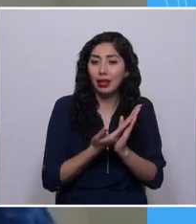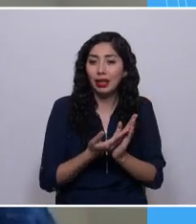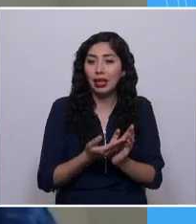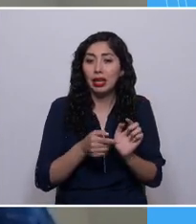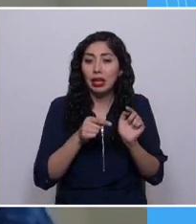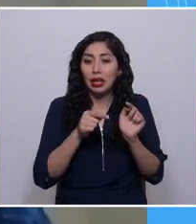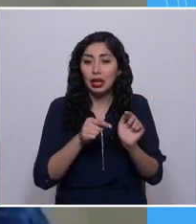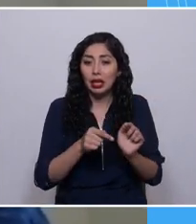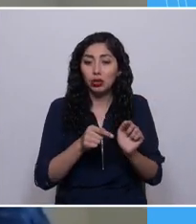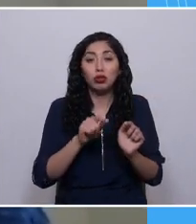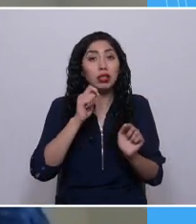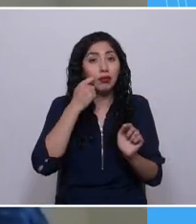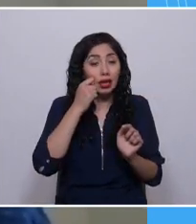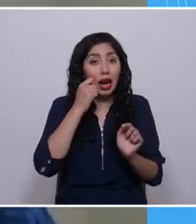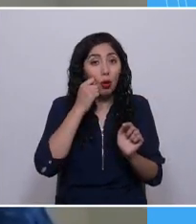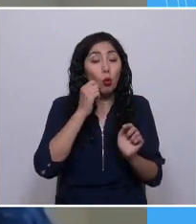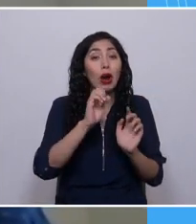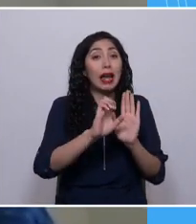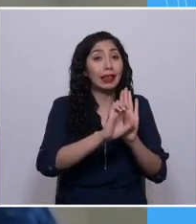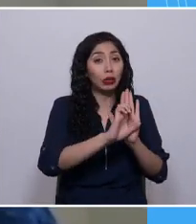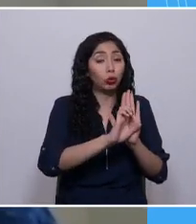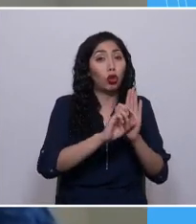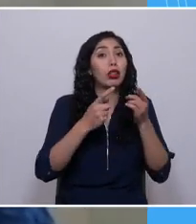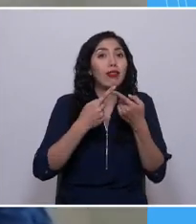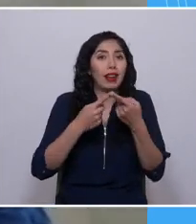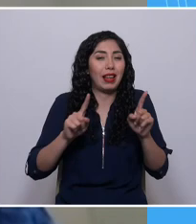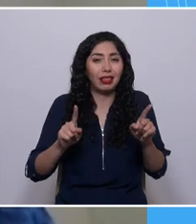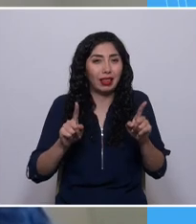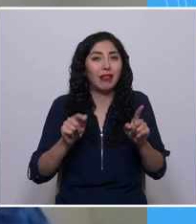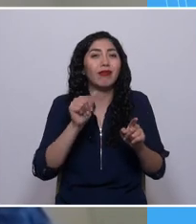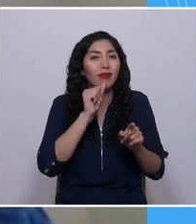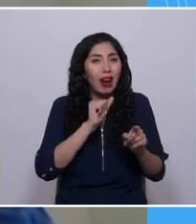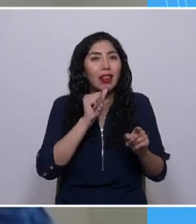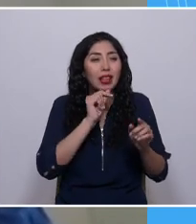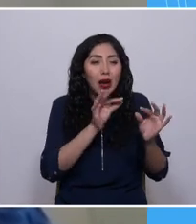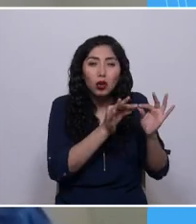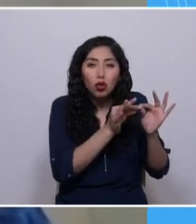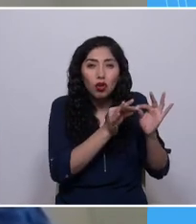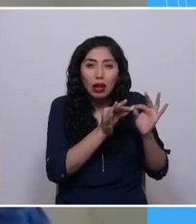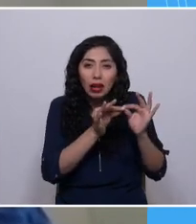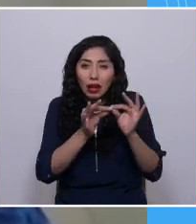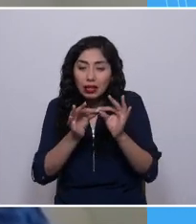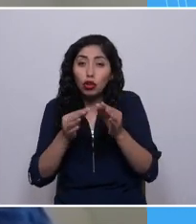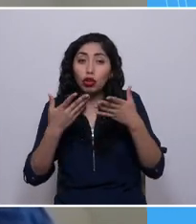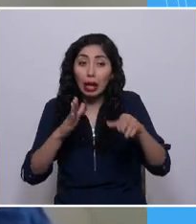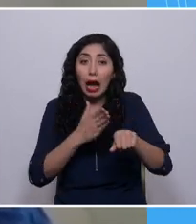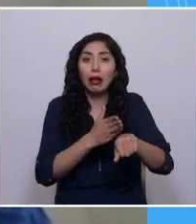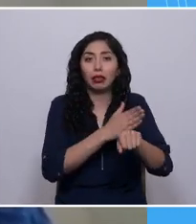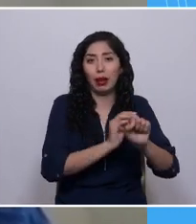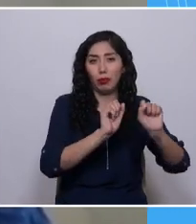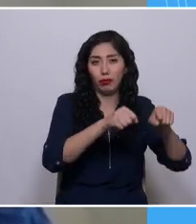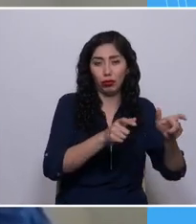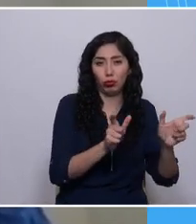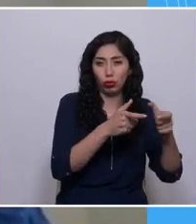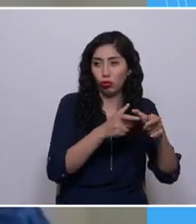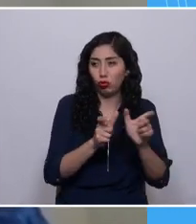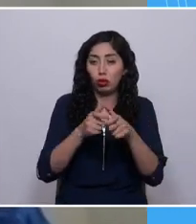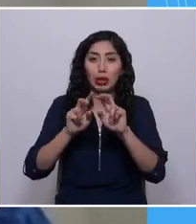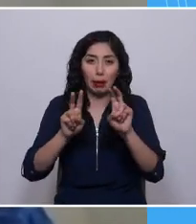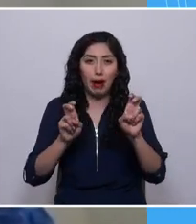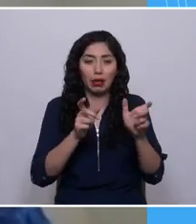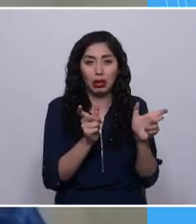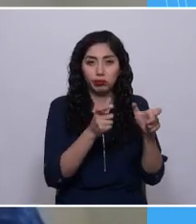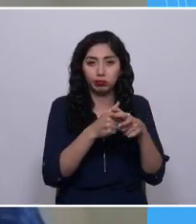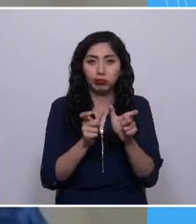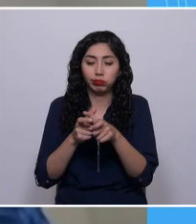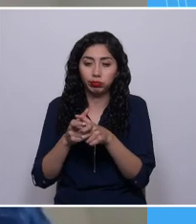estatuto distinto a lo trabajado hasta ahora, que no es coherente con el sistema que ya se aprobó para las comisiones temáticas y todo lo que se propone en cuanto a